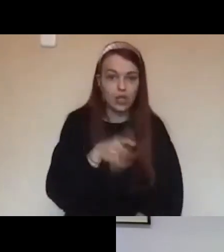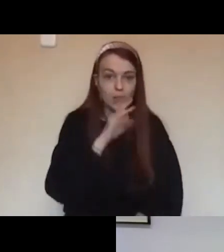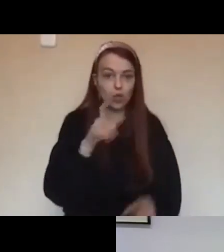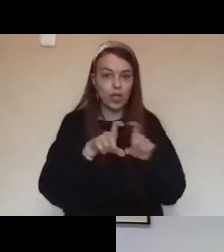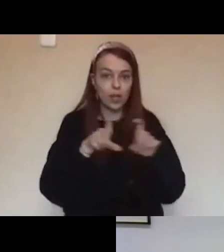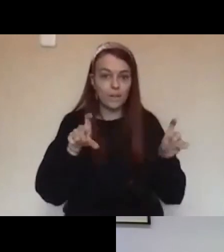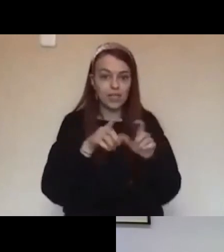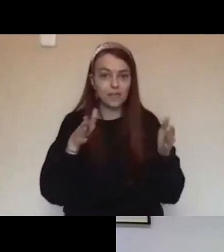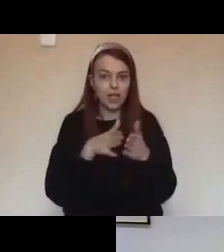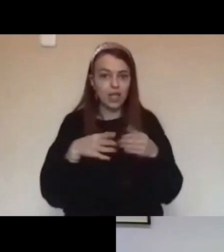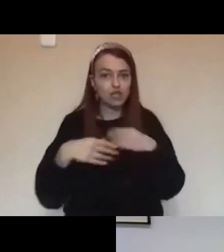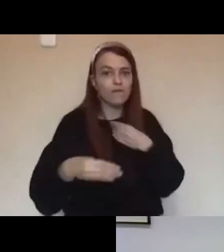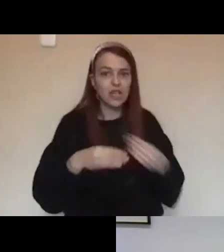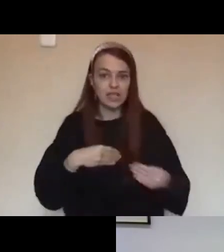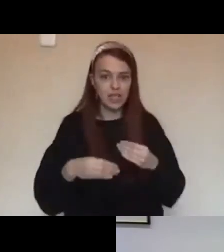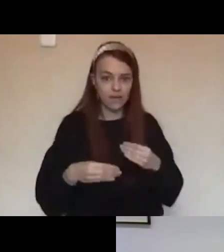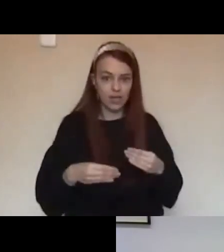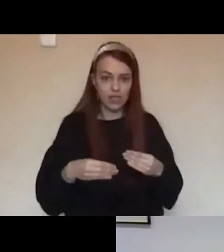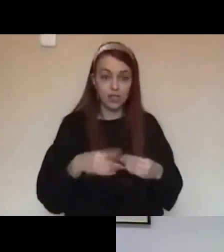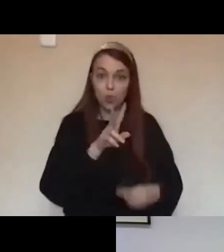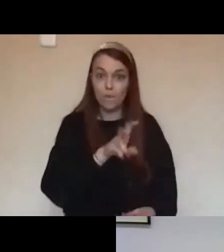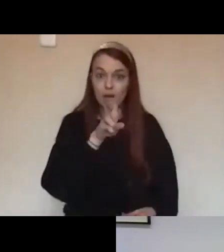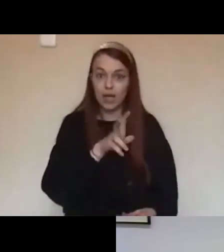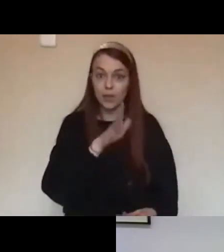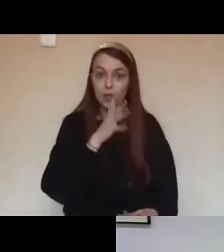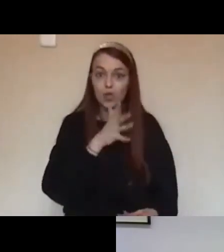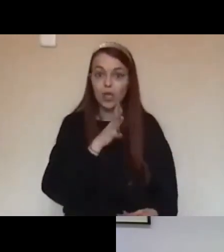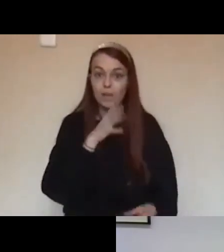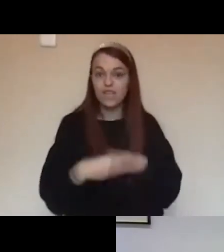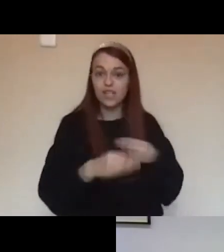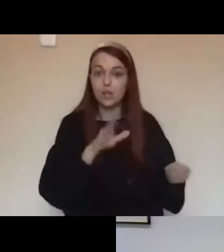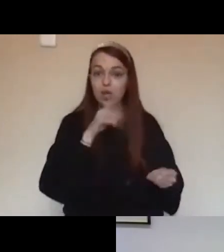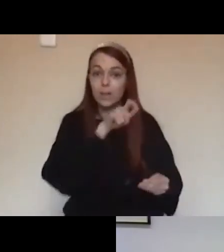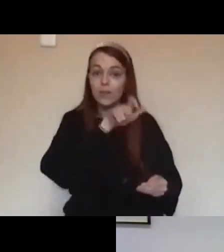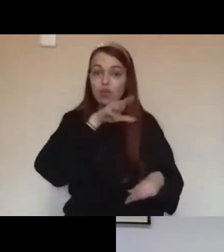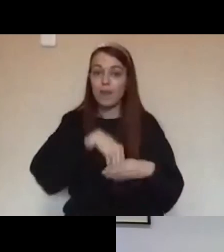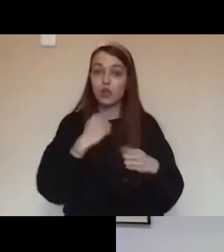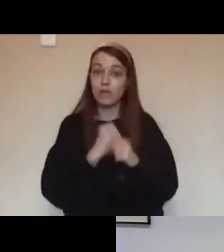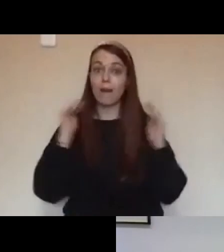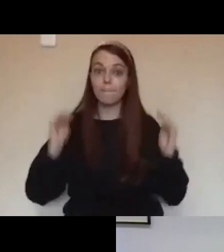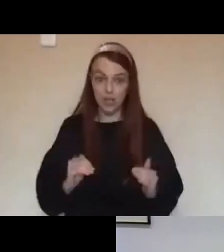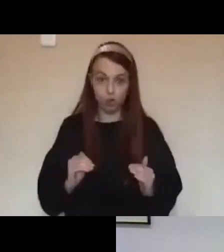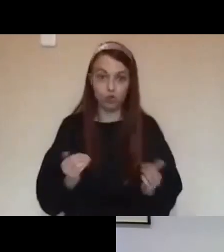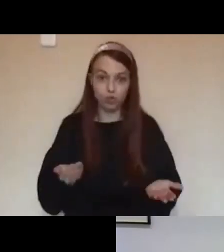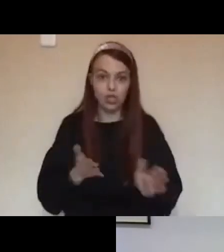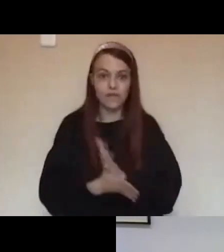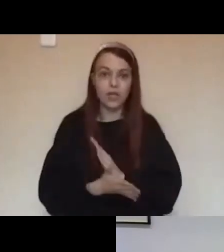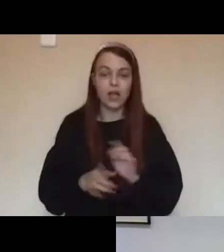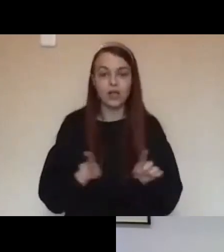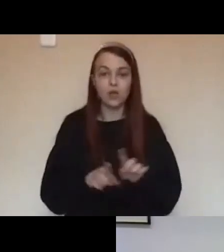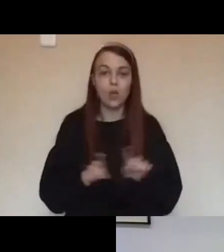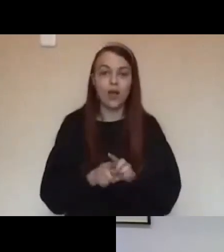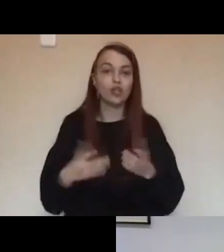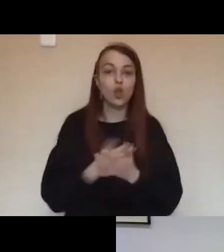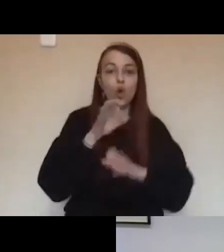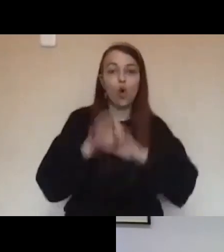y a menudo esto es porque son menos en el negocio. Así que no tienes que llegar a todas las partes de la